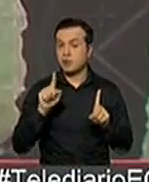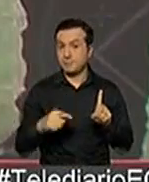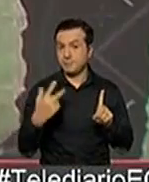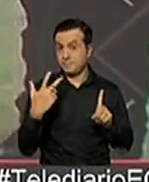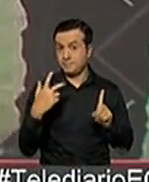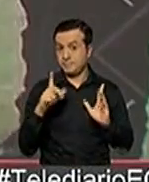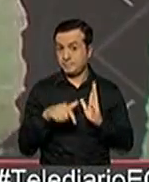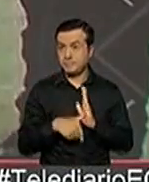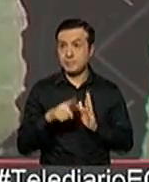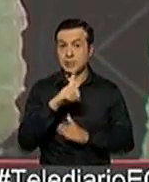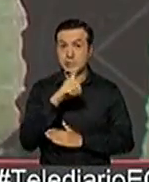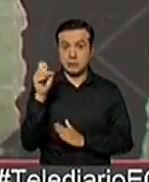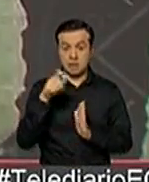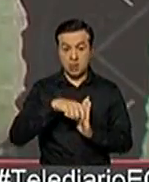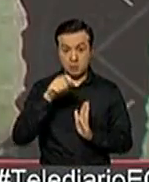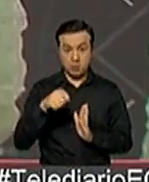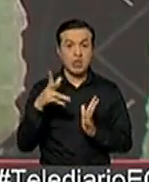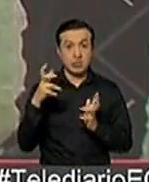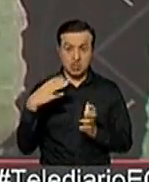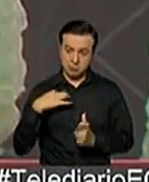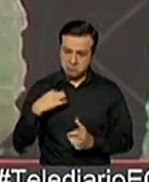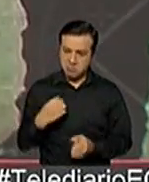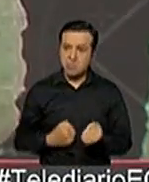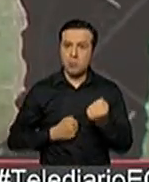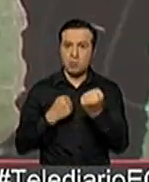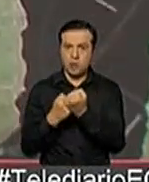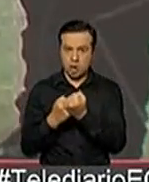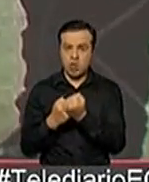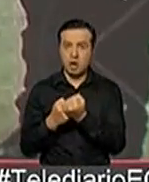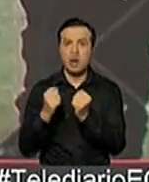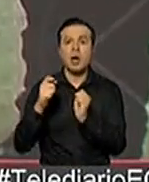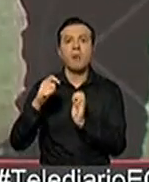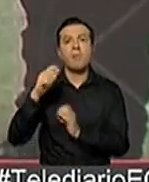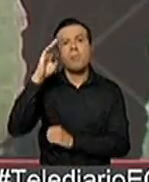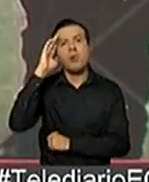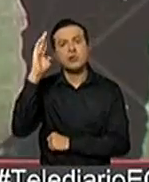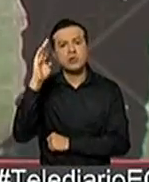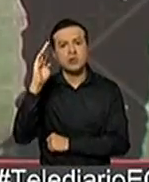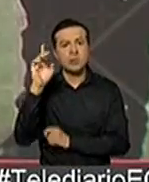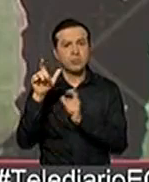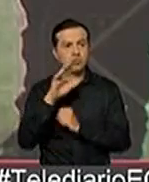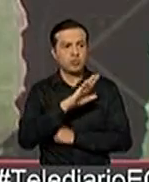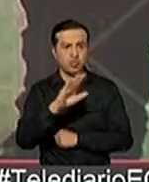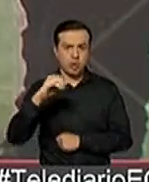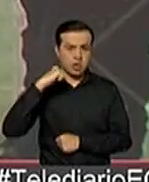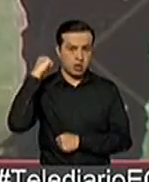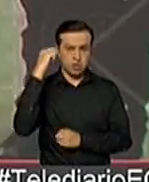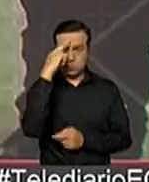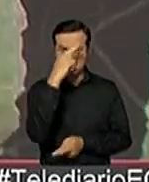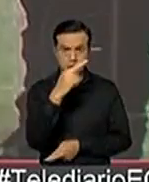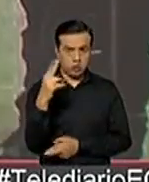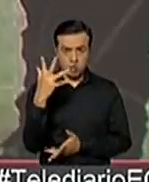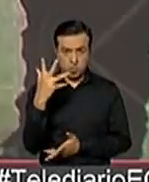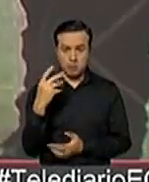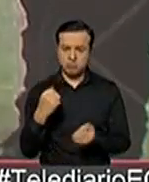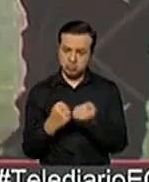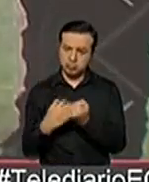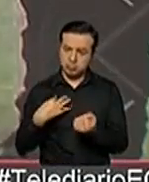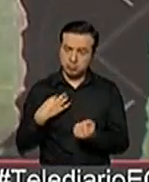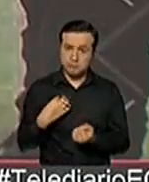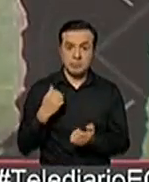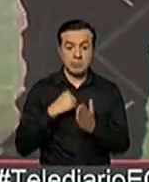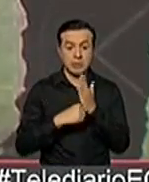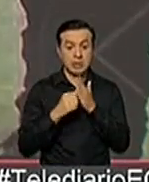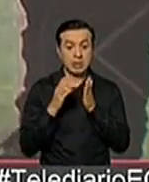13:13 y más de 100 abogados están disponibles para defender a policías y a ciudadanos cuyos derechos fueron vulnerados durante el paro nacional. La